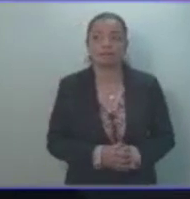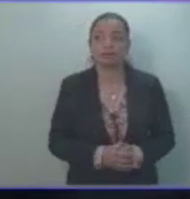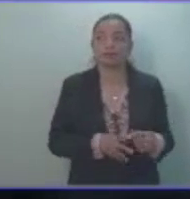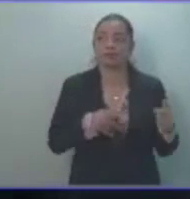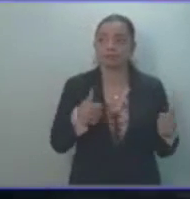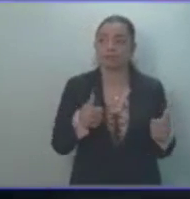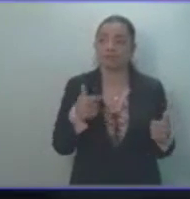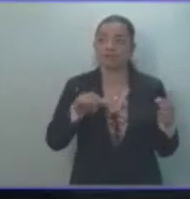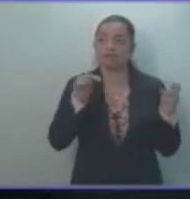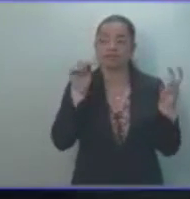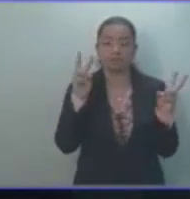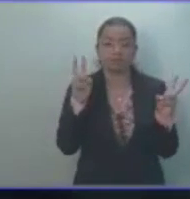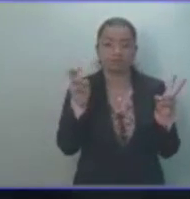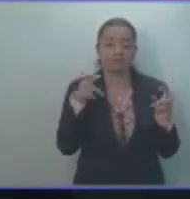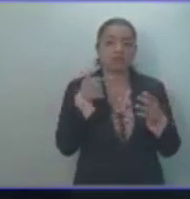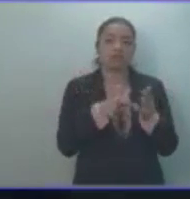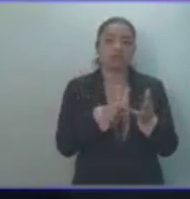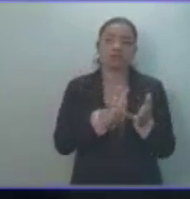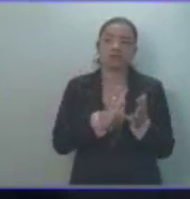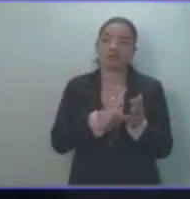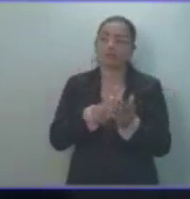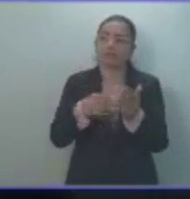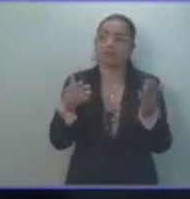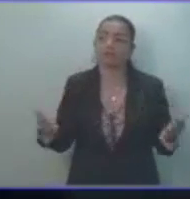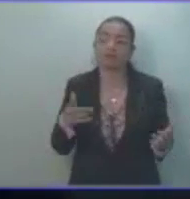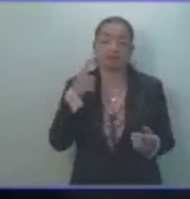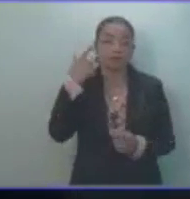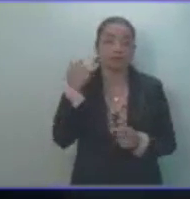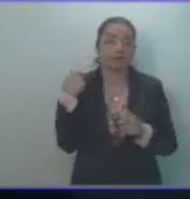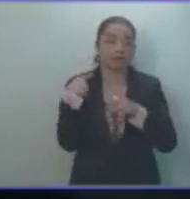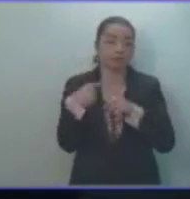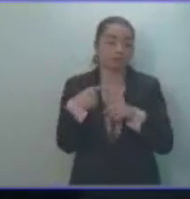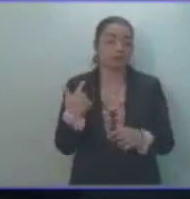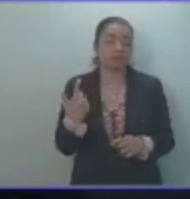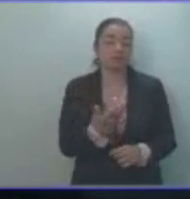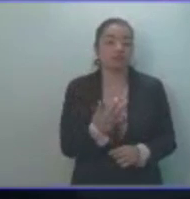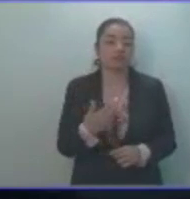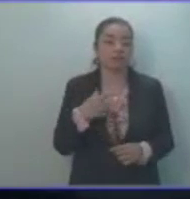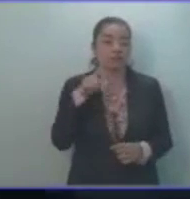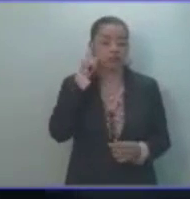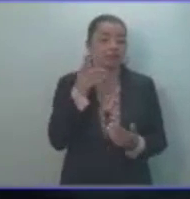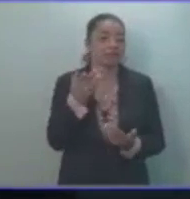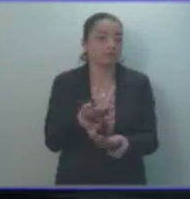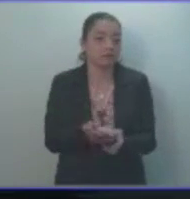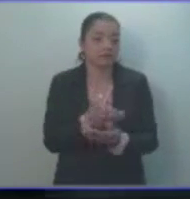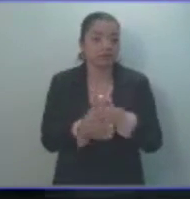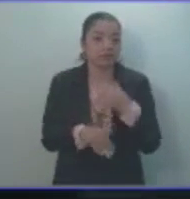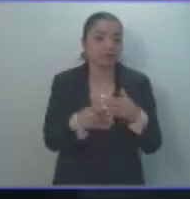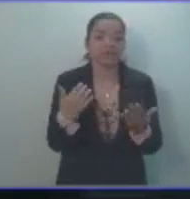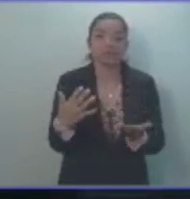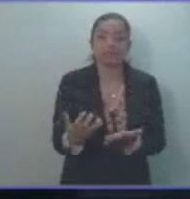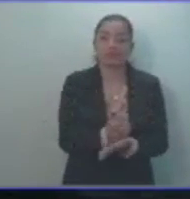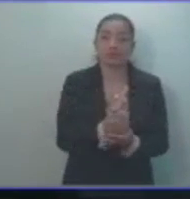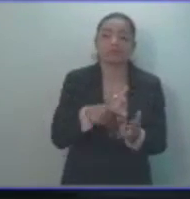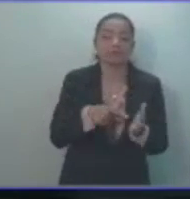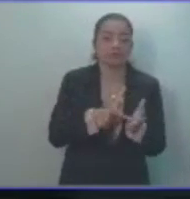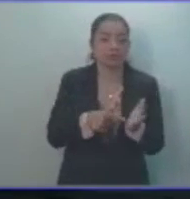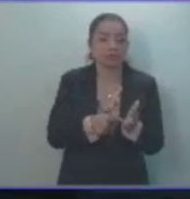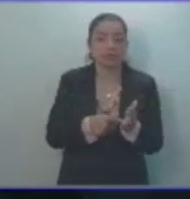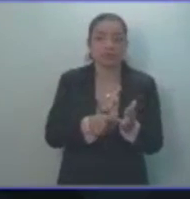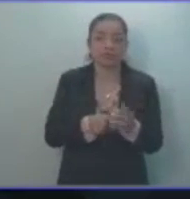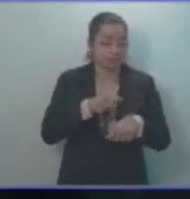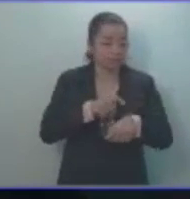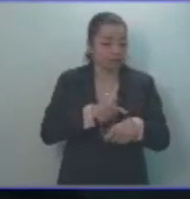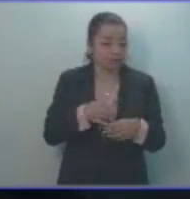Bueno, en el tema de la deuda, en el mes de abril nosotros presentamos una propuesta, una estrategia de financiamiento de deuda de mediano y